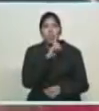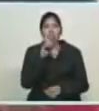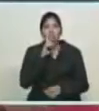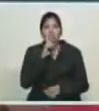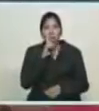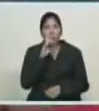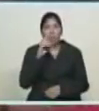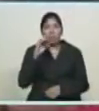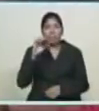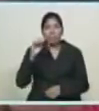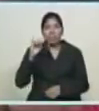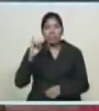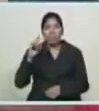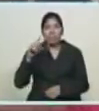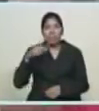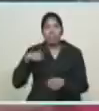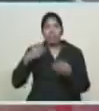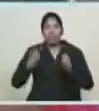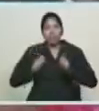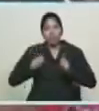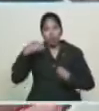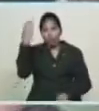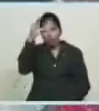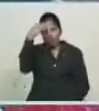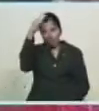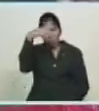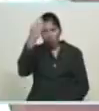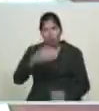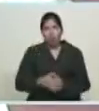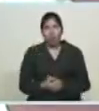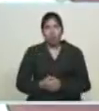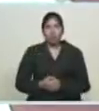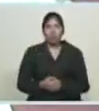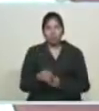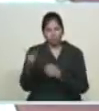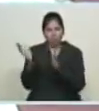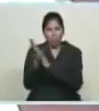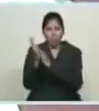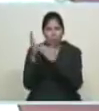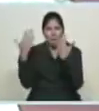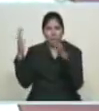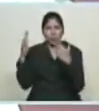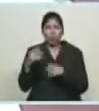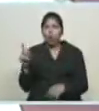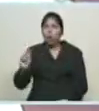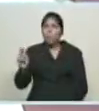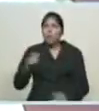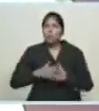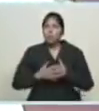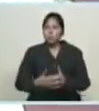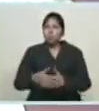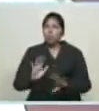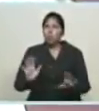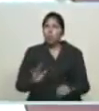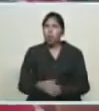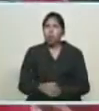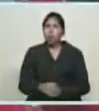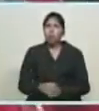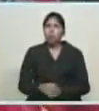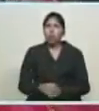Desiree Rivas. Soy Desiree. De Caricuao. Caricuao. Un aplauso a Desiree. ¿Cuántos meses tienes, Desiree?